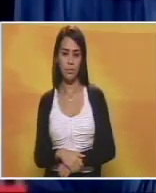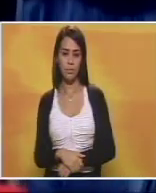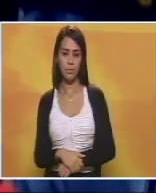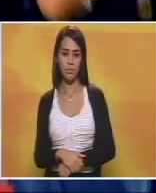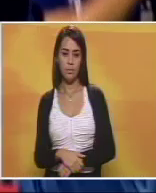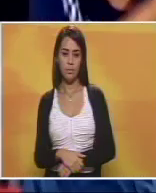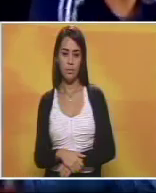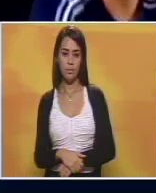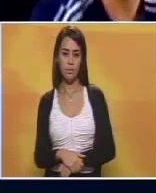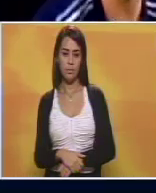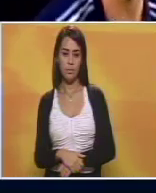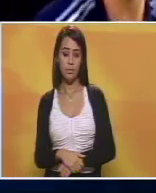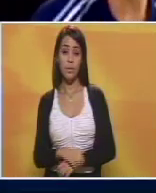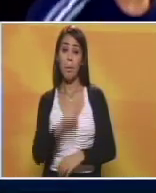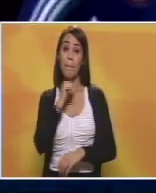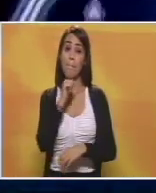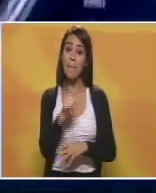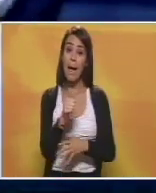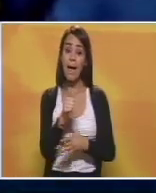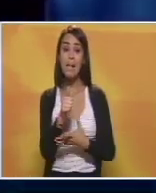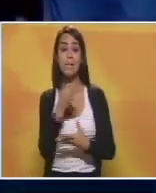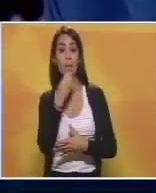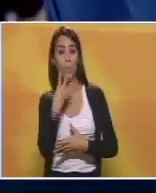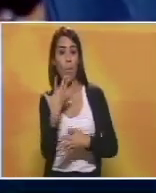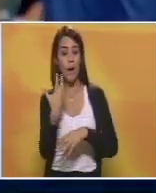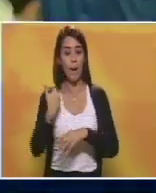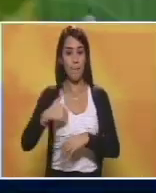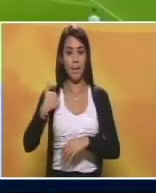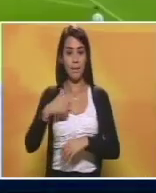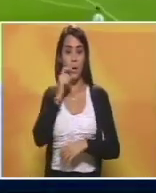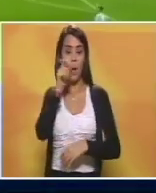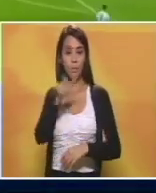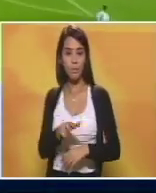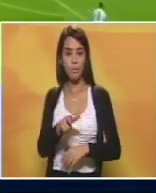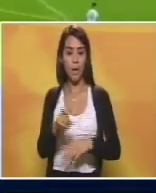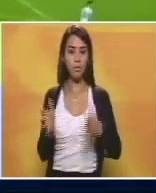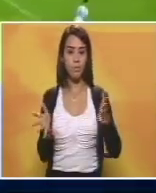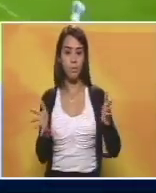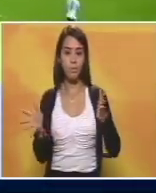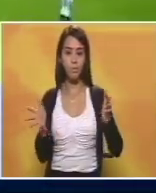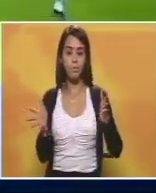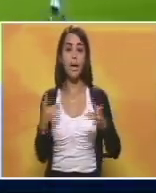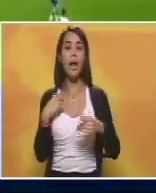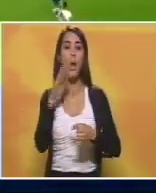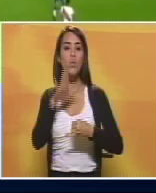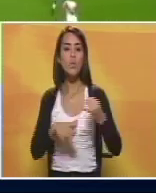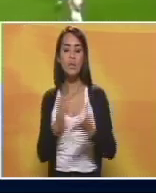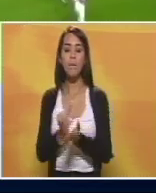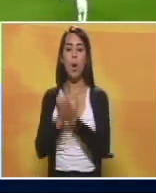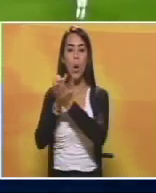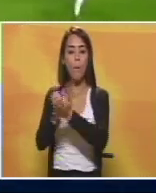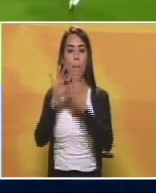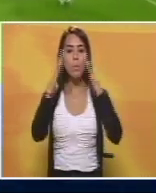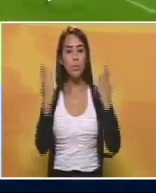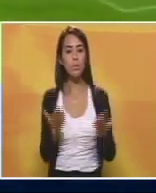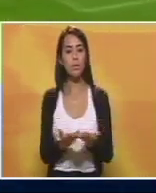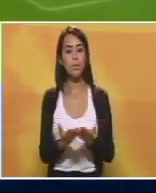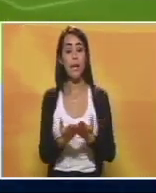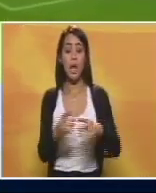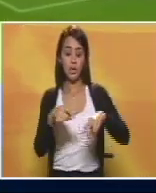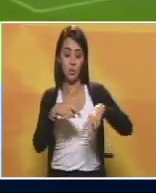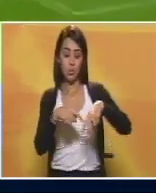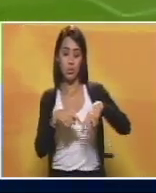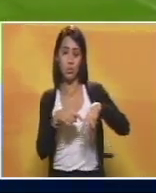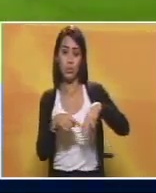una mala y una buena para argentina sergio romero su portero titular en la última copa mundial se ha lesionado su rodilla derecha